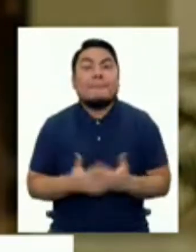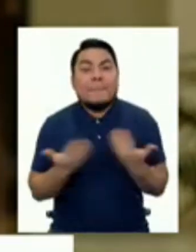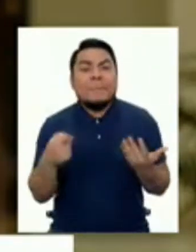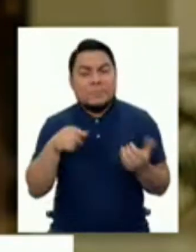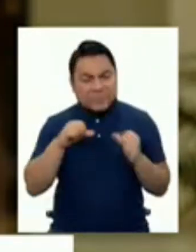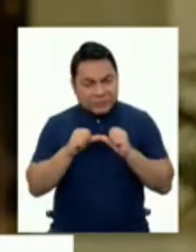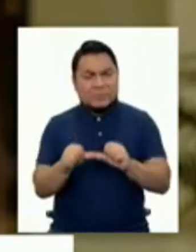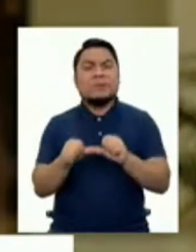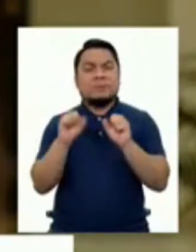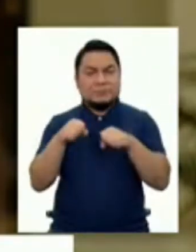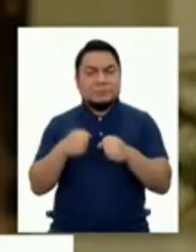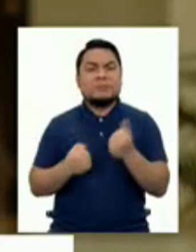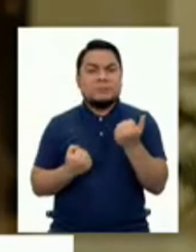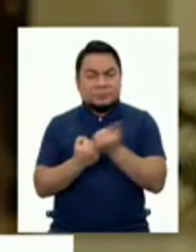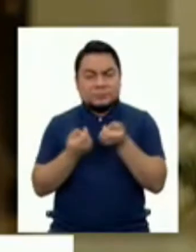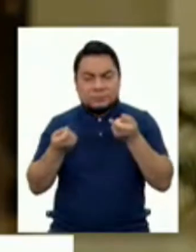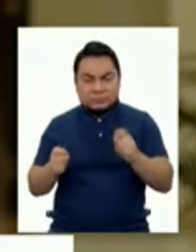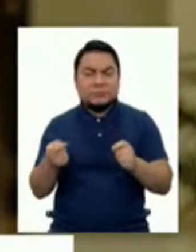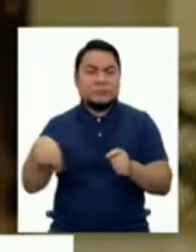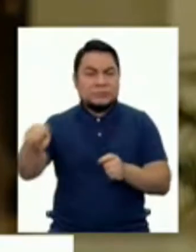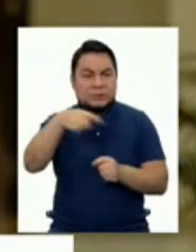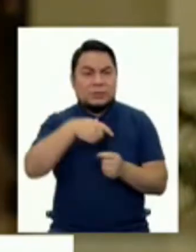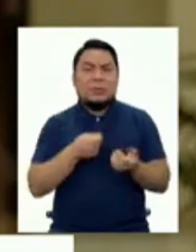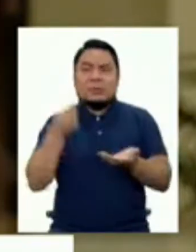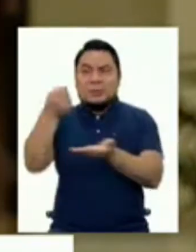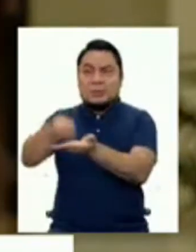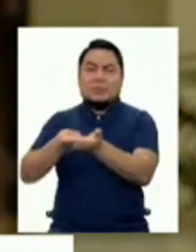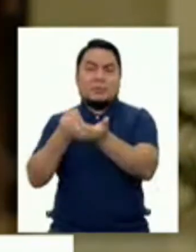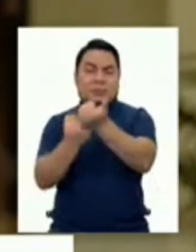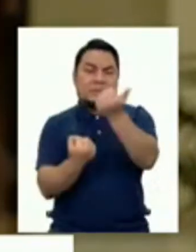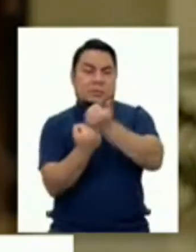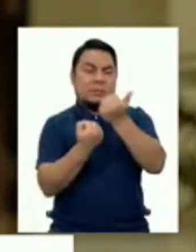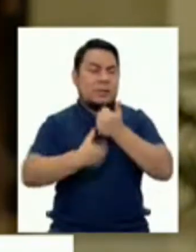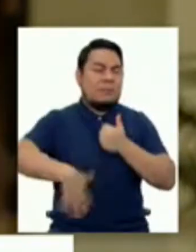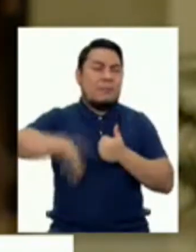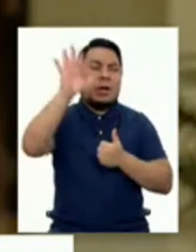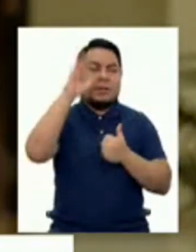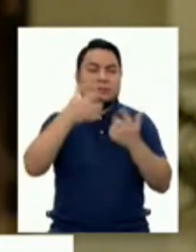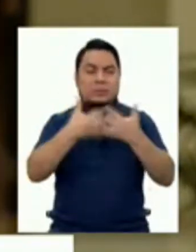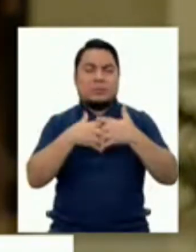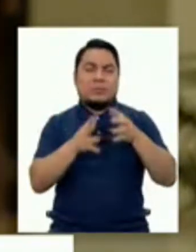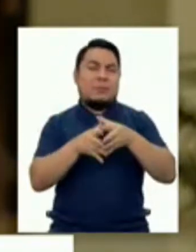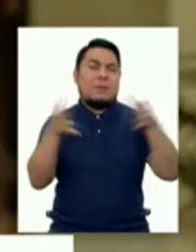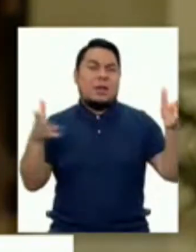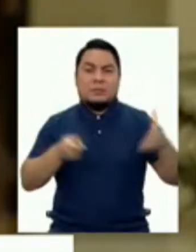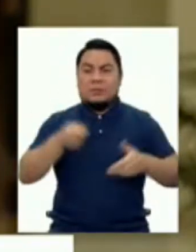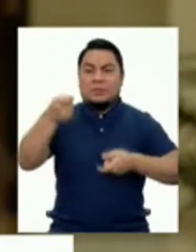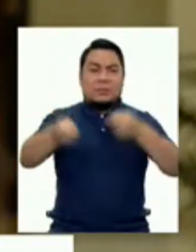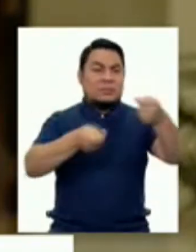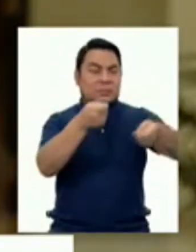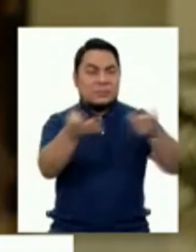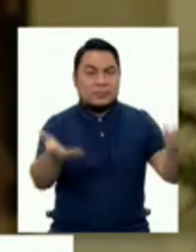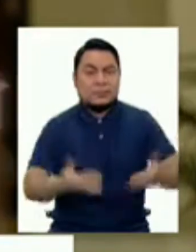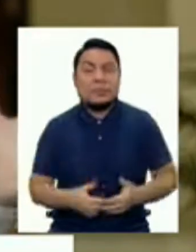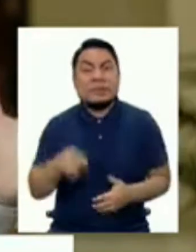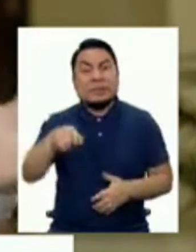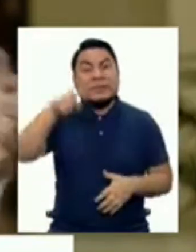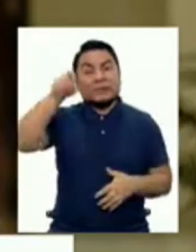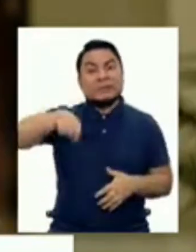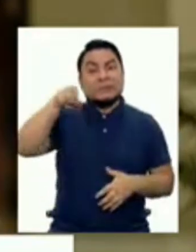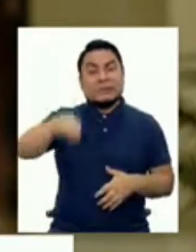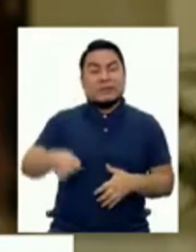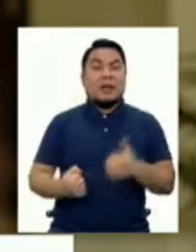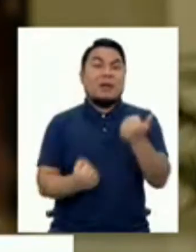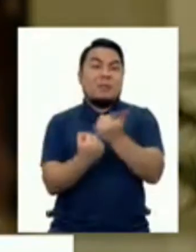Seguiremos con este esfuerzo para seguir llegando a la mayor cantidad de empresas que requieren